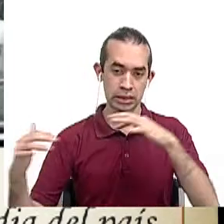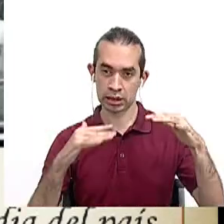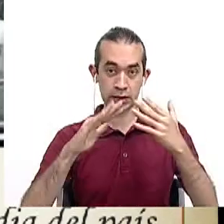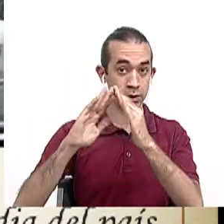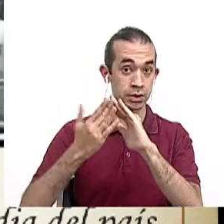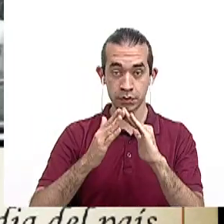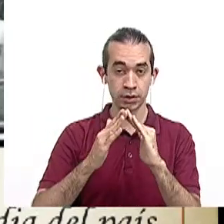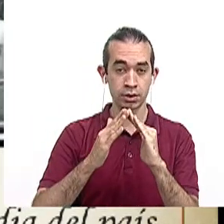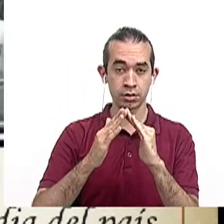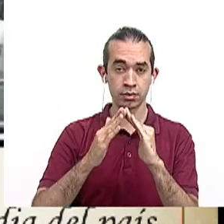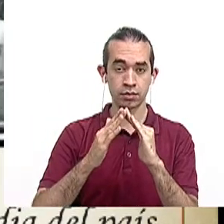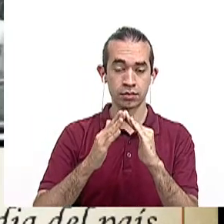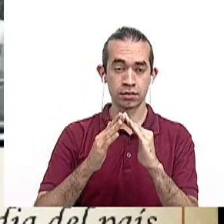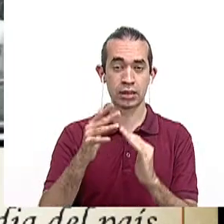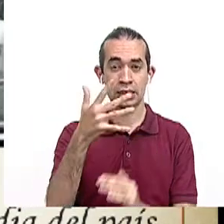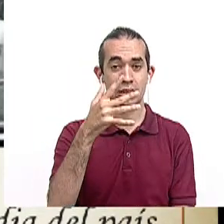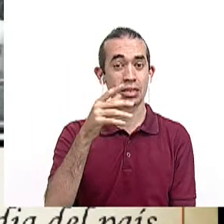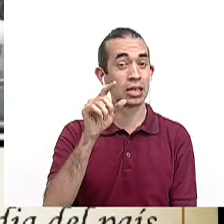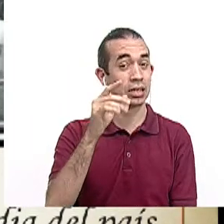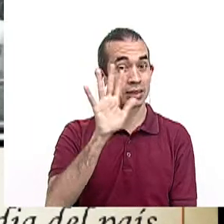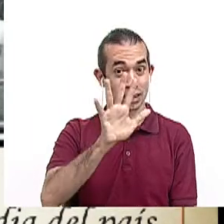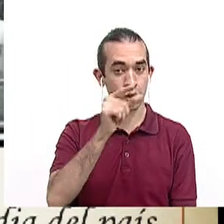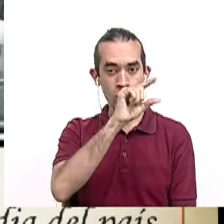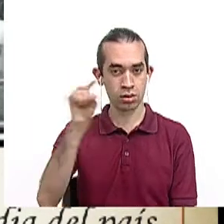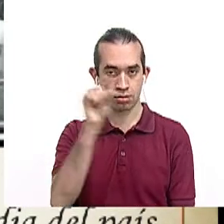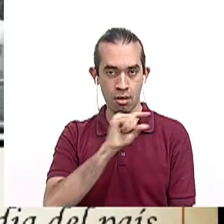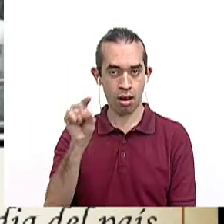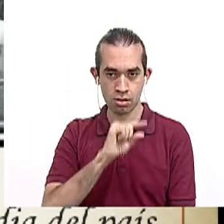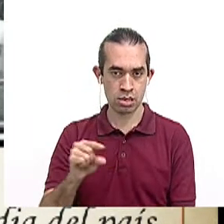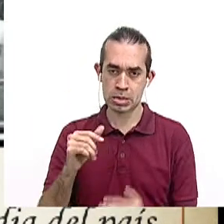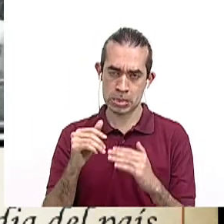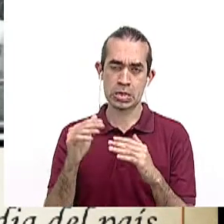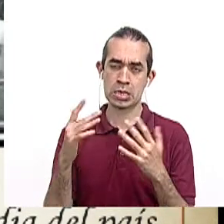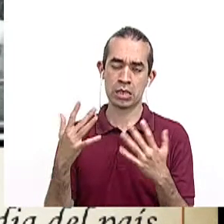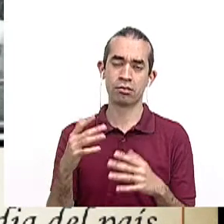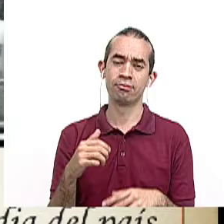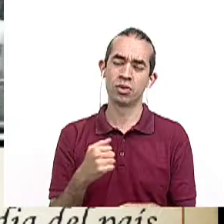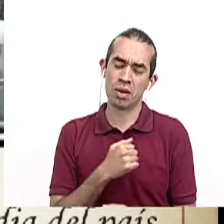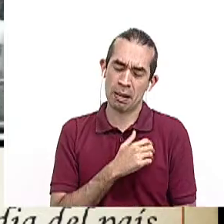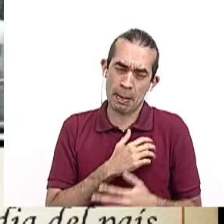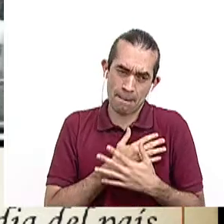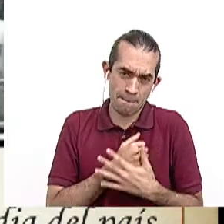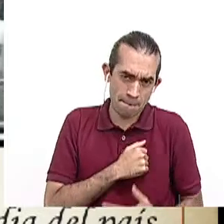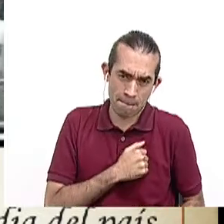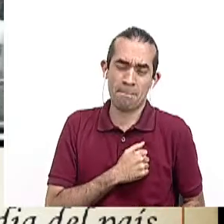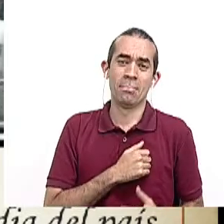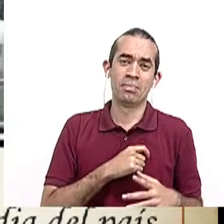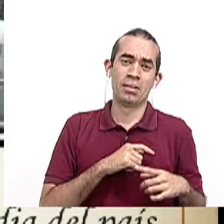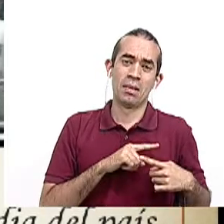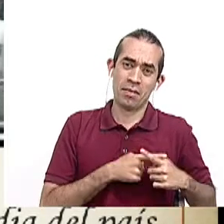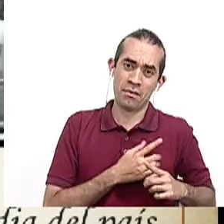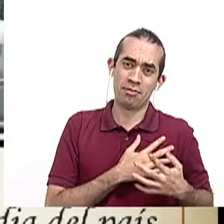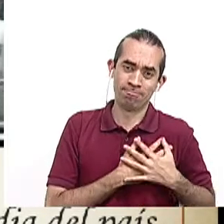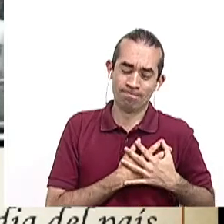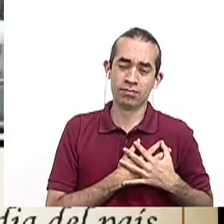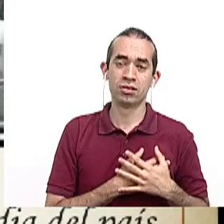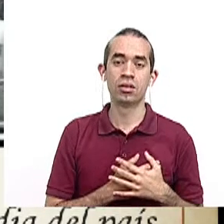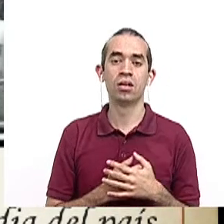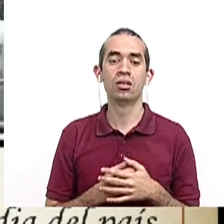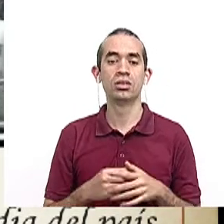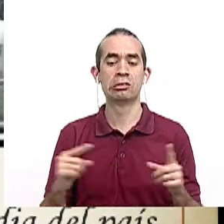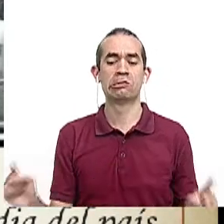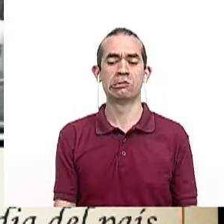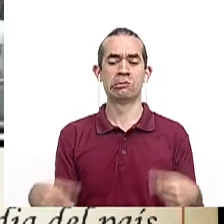abarcó más de 5 semanas, algo muy lamentable, polarizó, dividió nuestro país